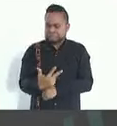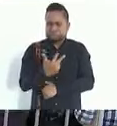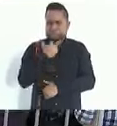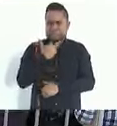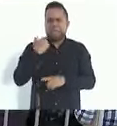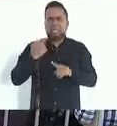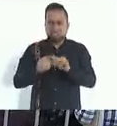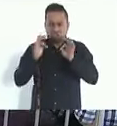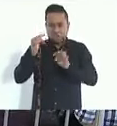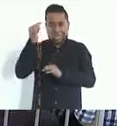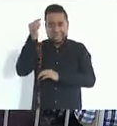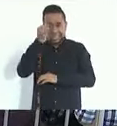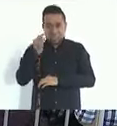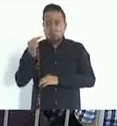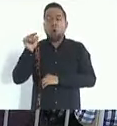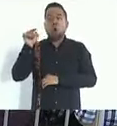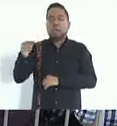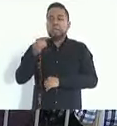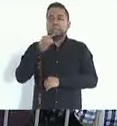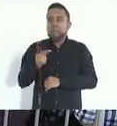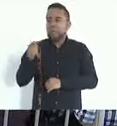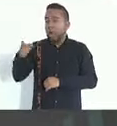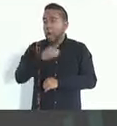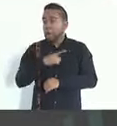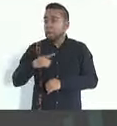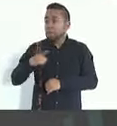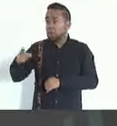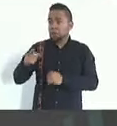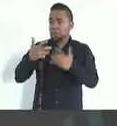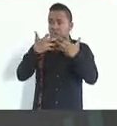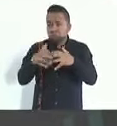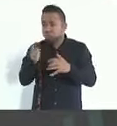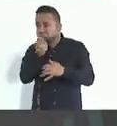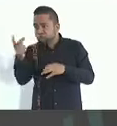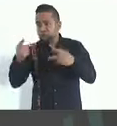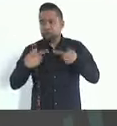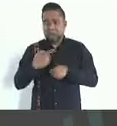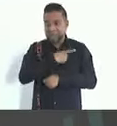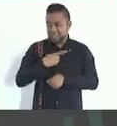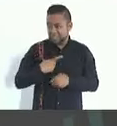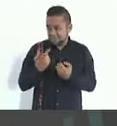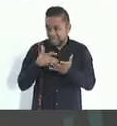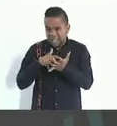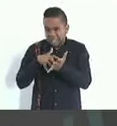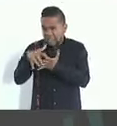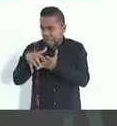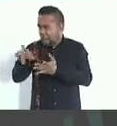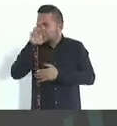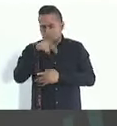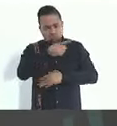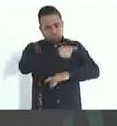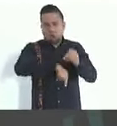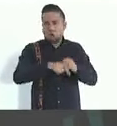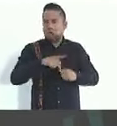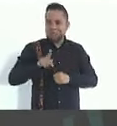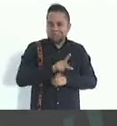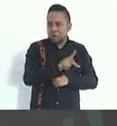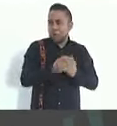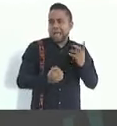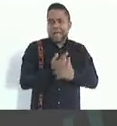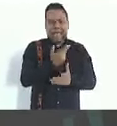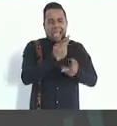convertir las deudas privadas de unos cuantos en deuda pública.